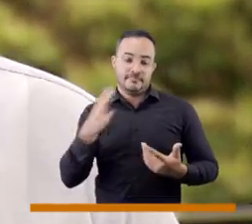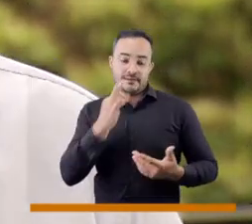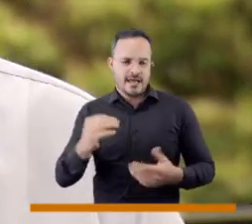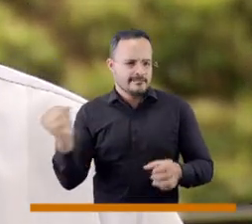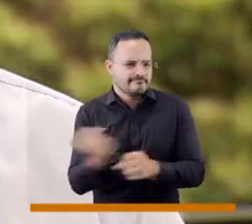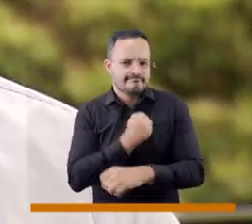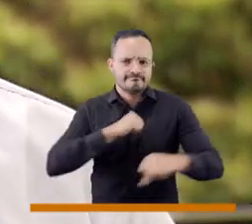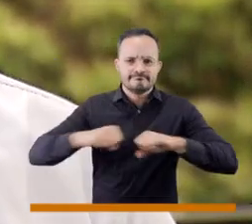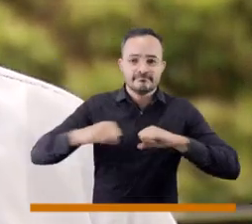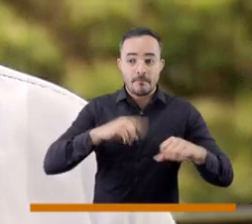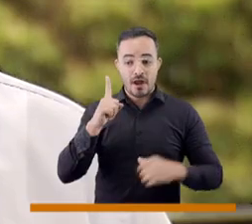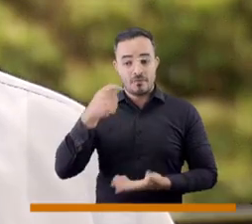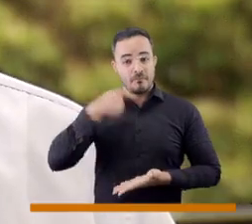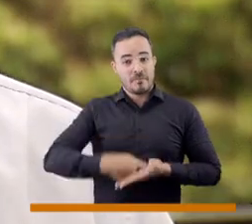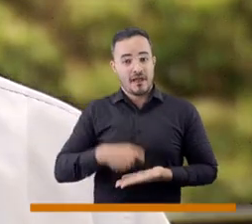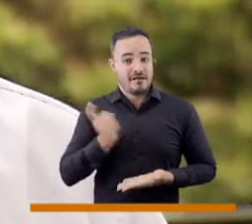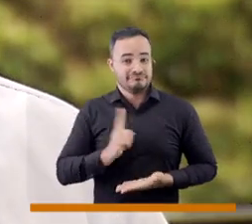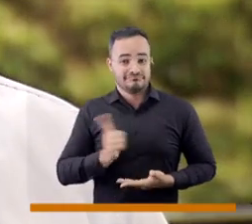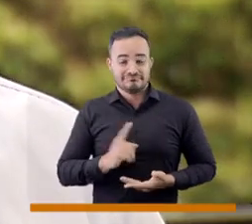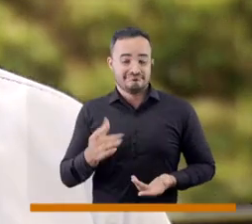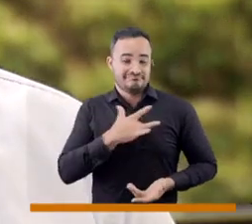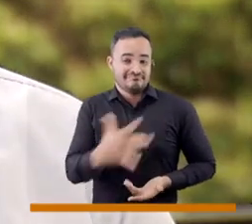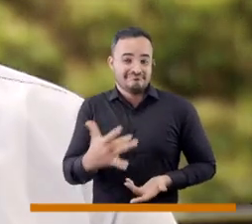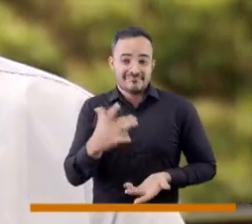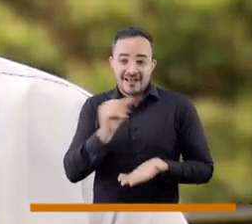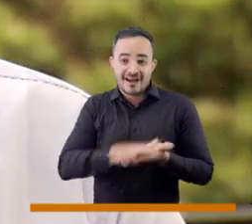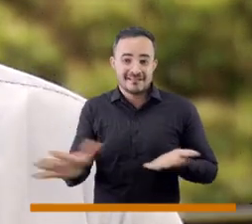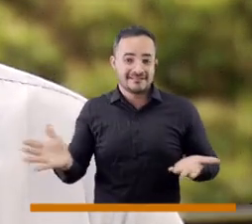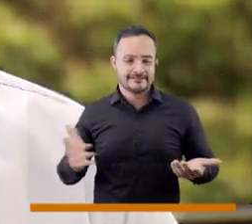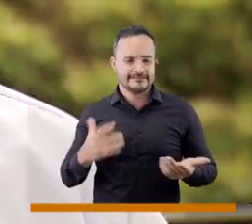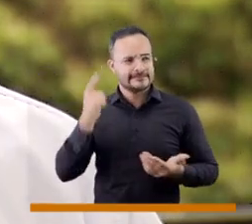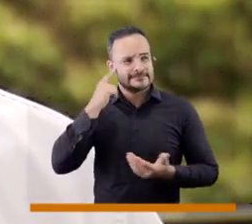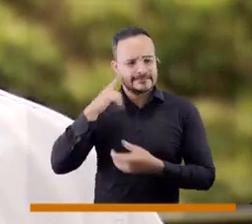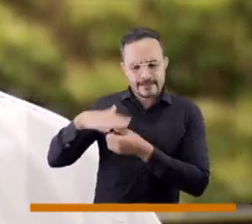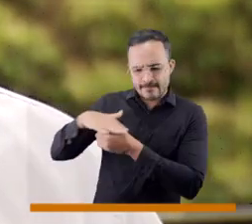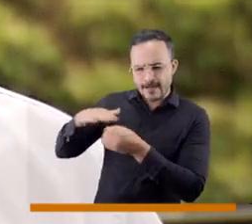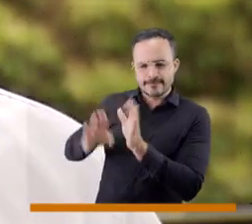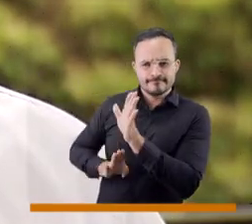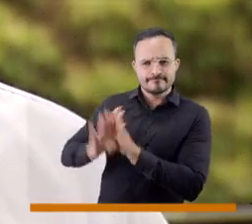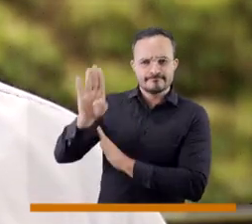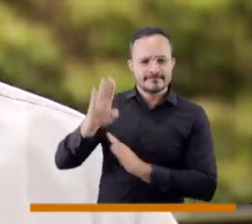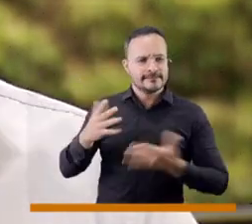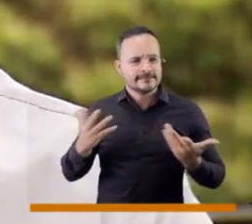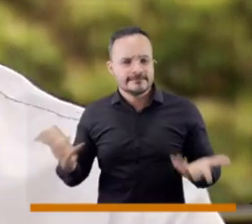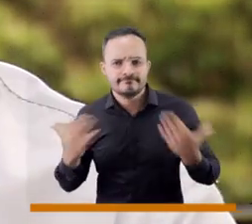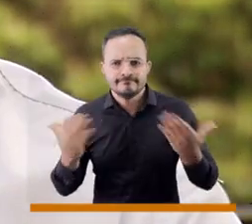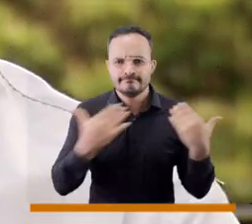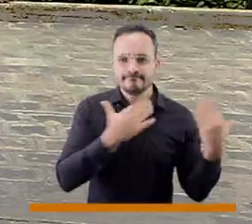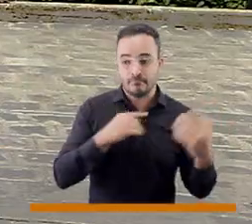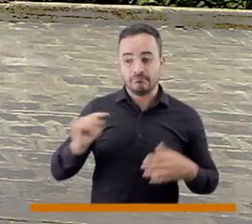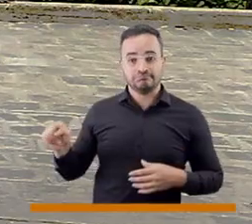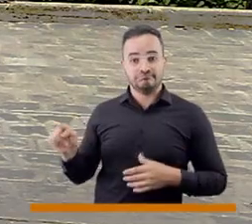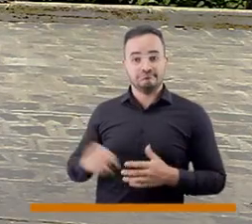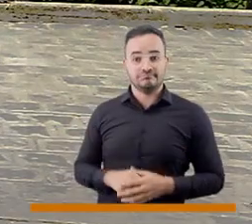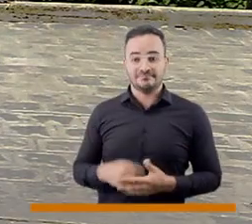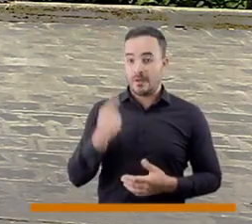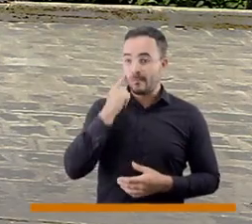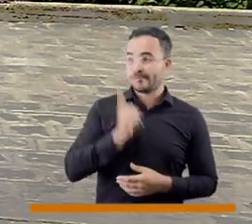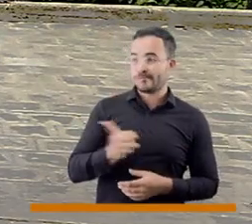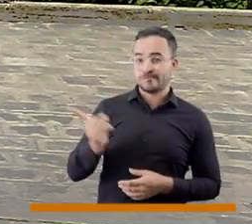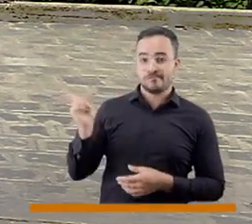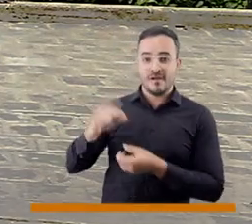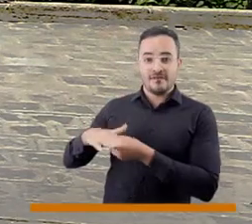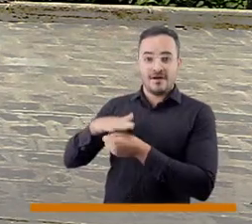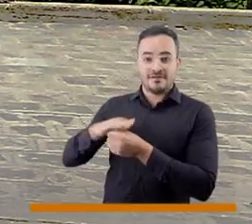ad honorem, de manera gratuita, que trabajan con el corazón por sus barrios. Muchos de estos barrios que observamos acá